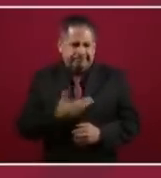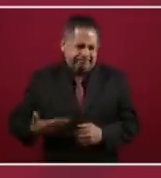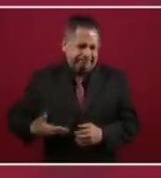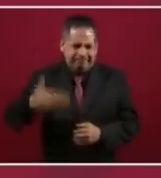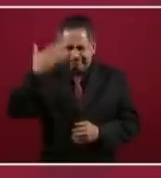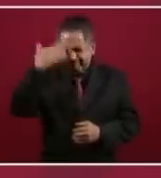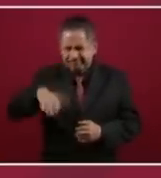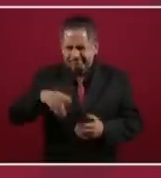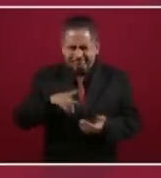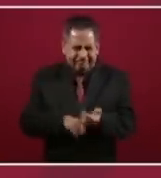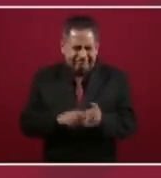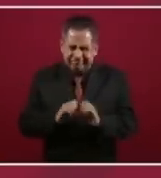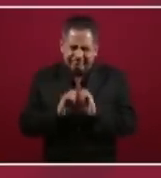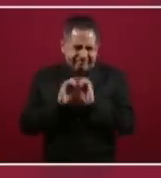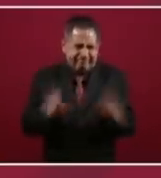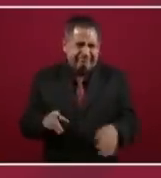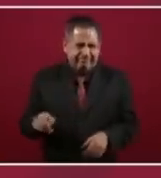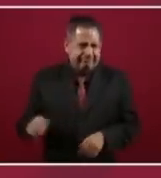¿Cómo no va a saber?